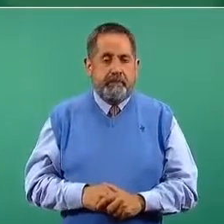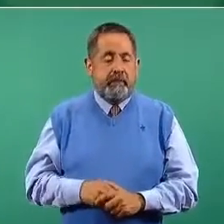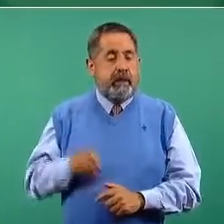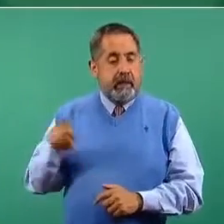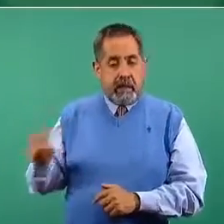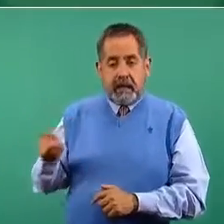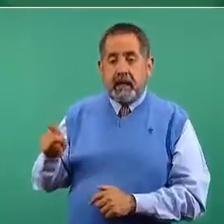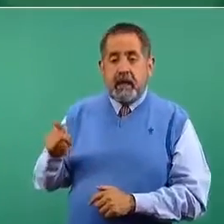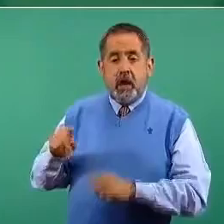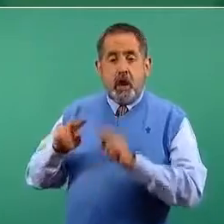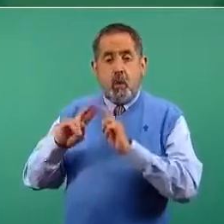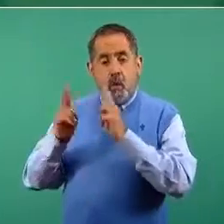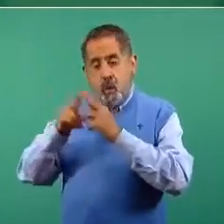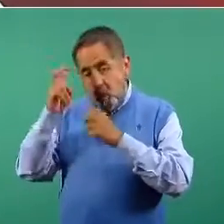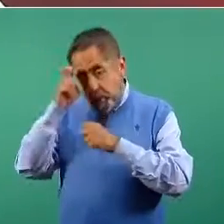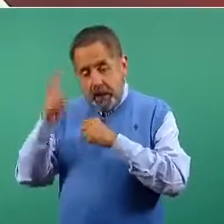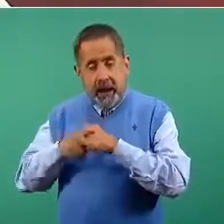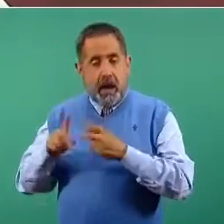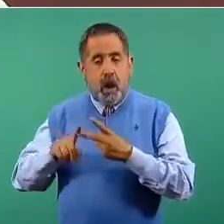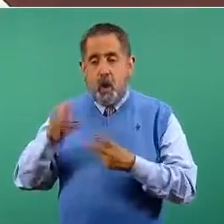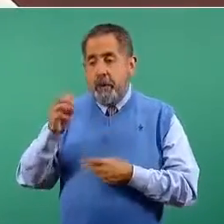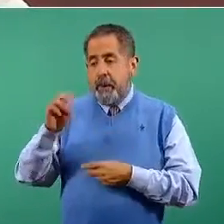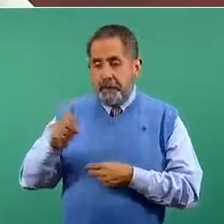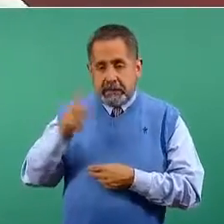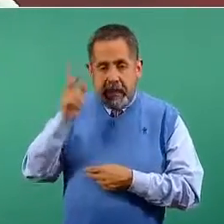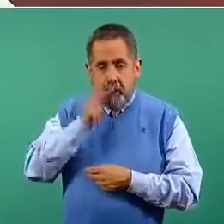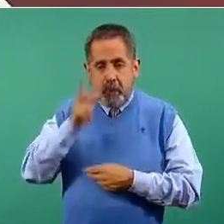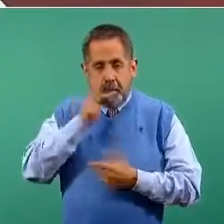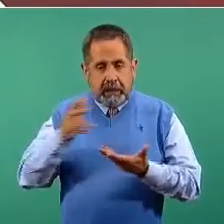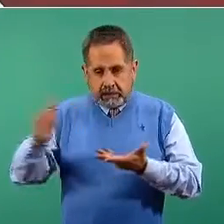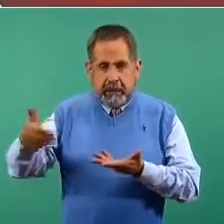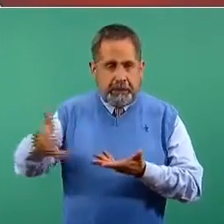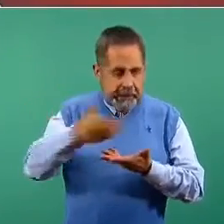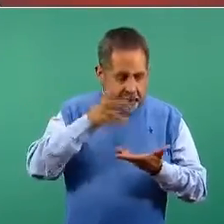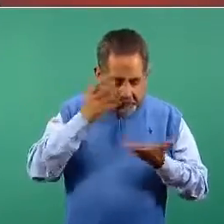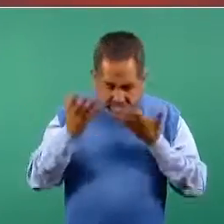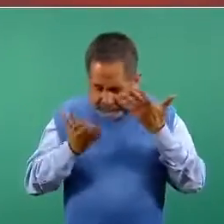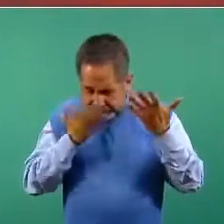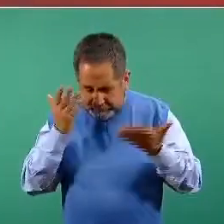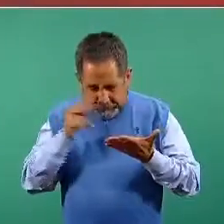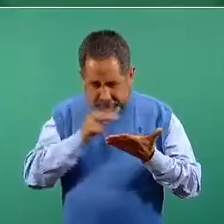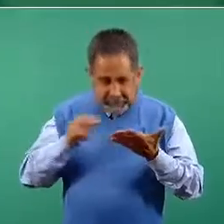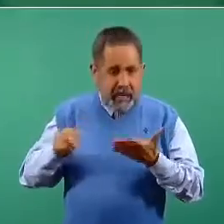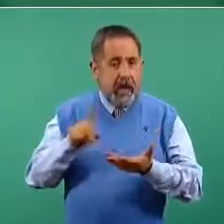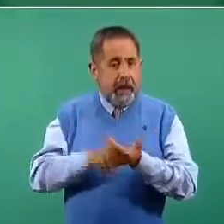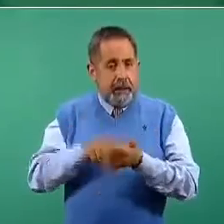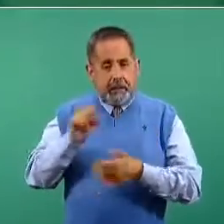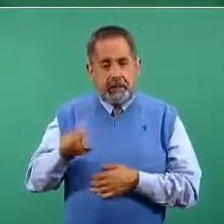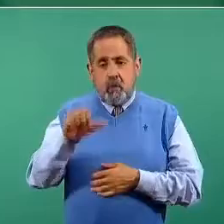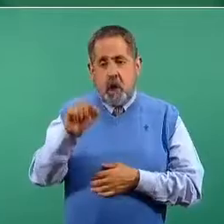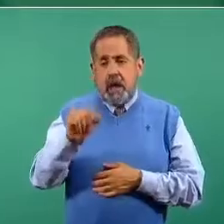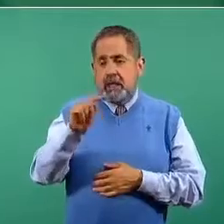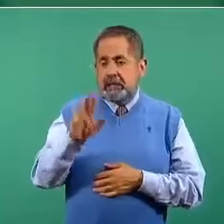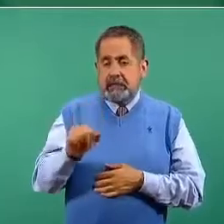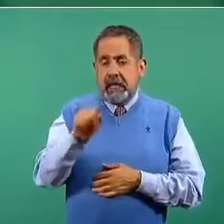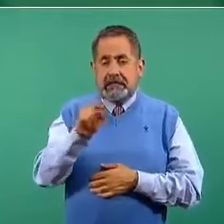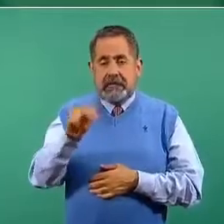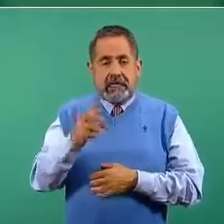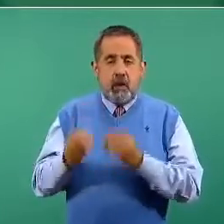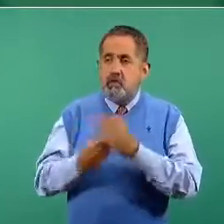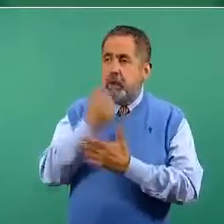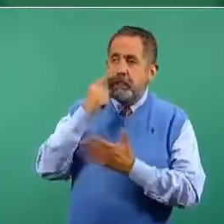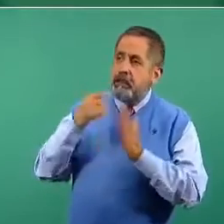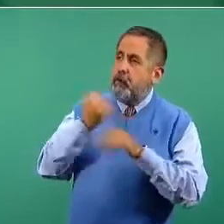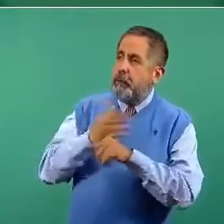Estas agencias han seguido analizando la evidencia, se ha juntado más evidencia, el propio AstraZeneca ha presentado nuevos